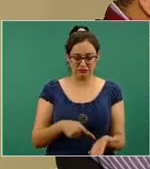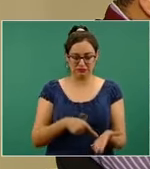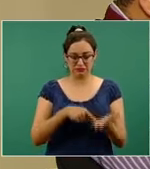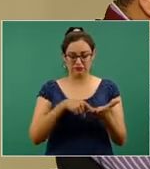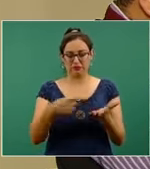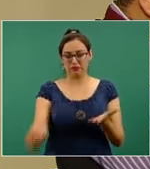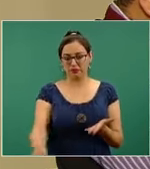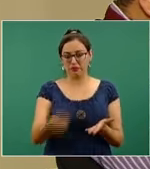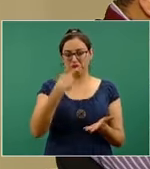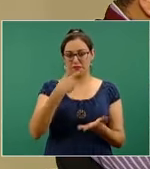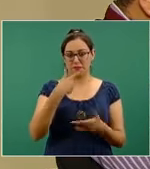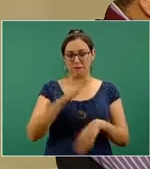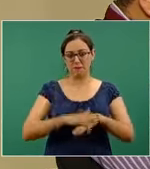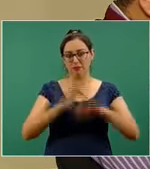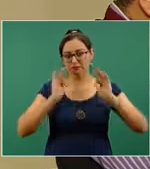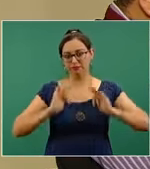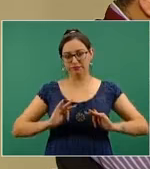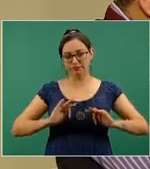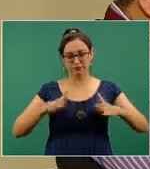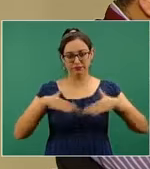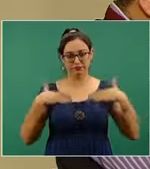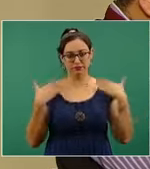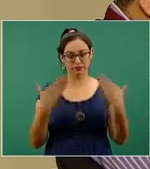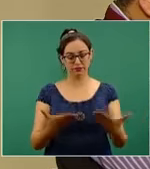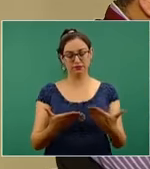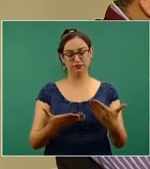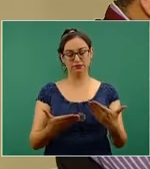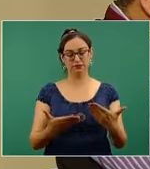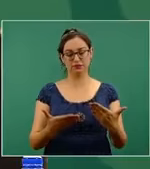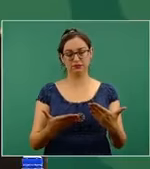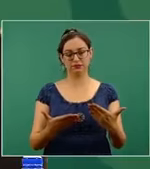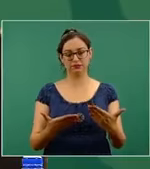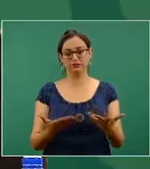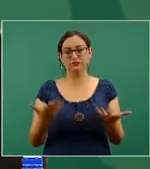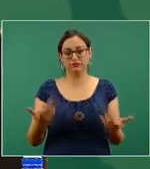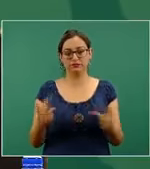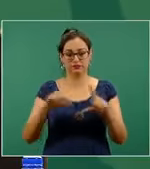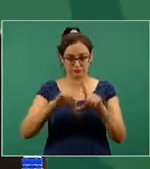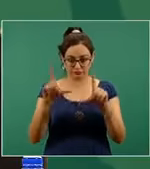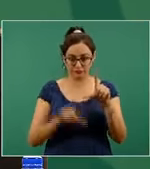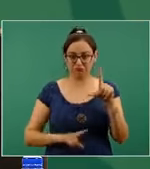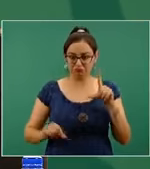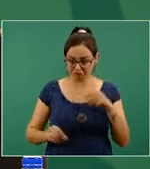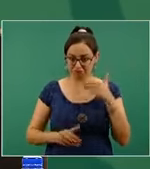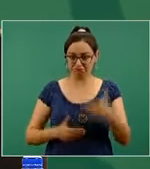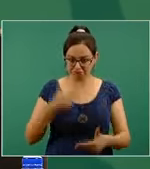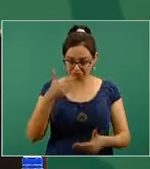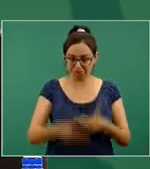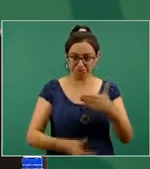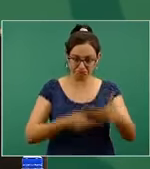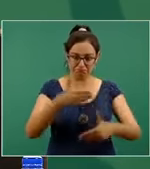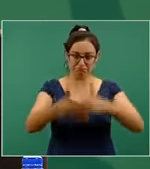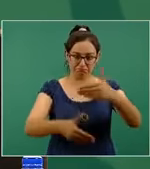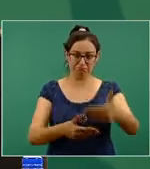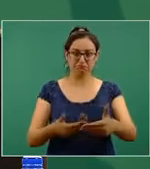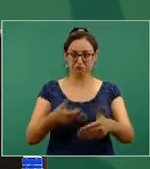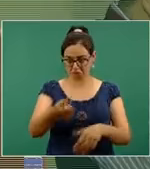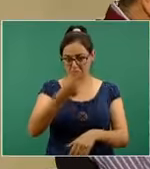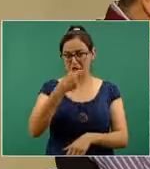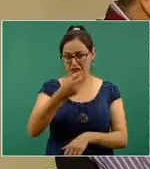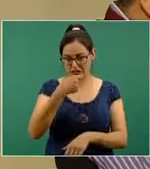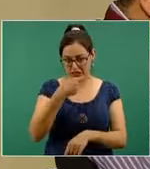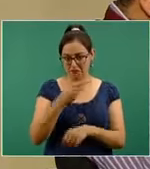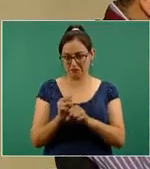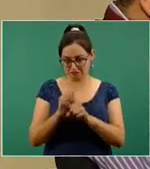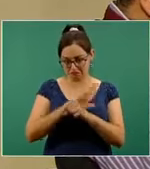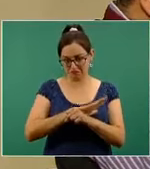están suministrando y darle certeza, bueno, de que México está dando un avance, pues, en el tratamiento